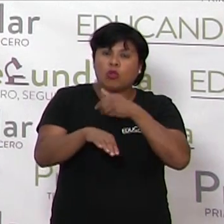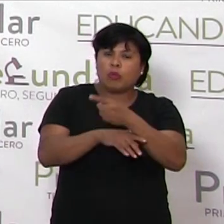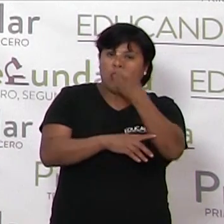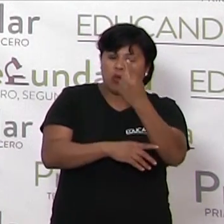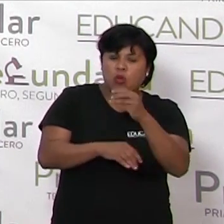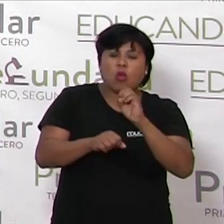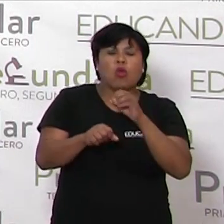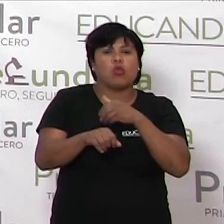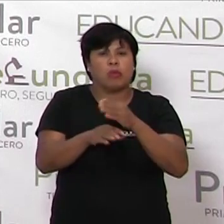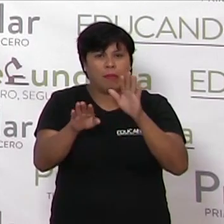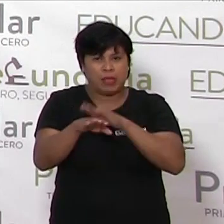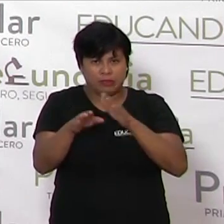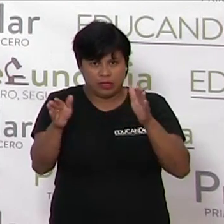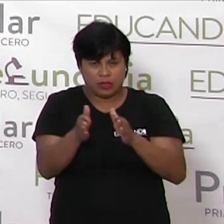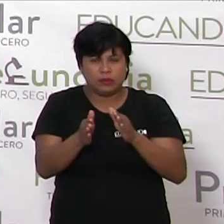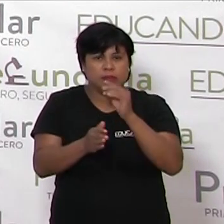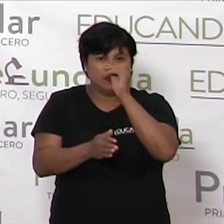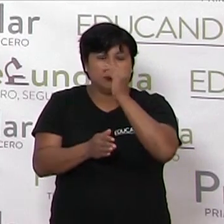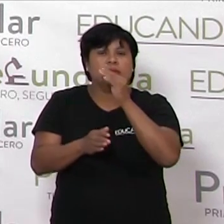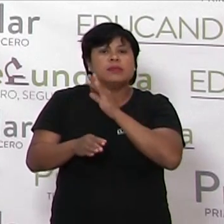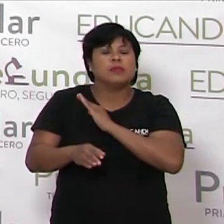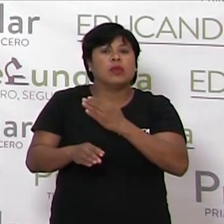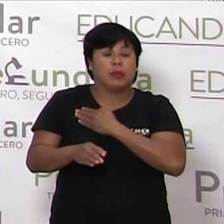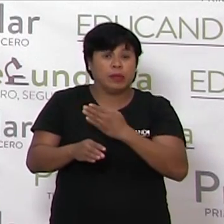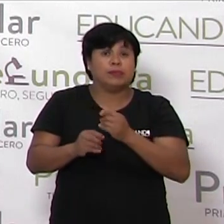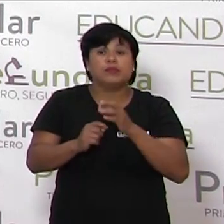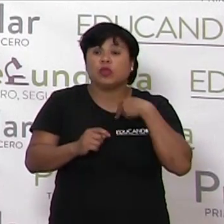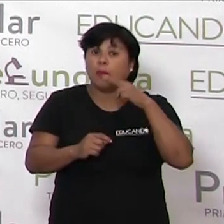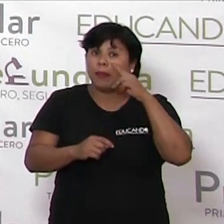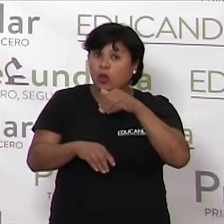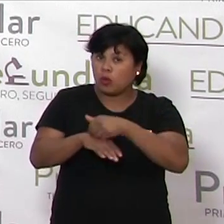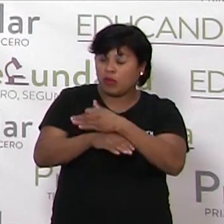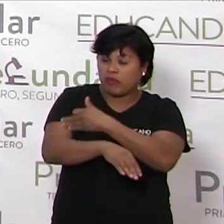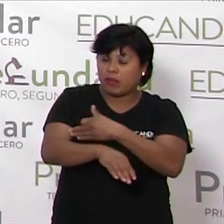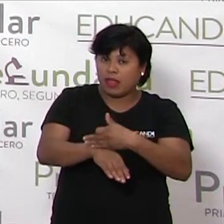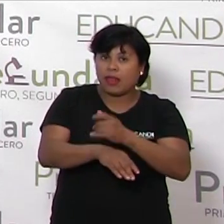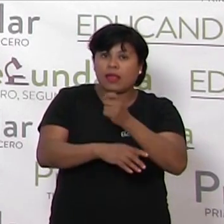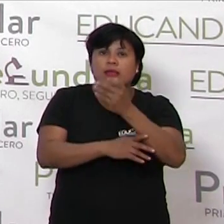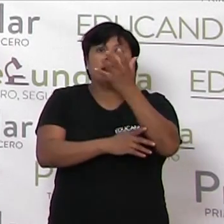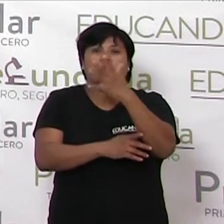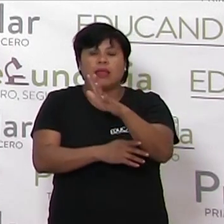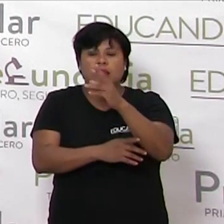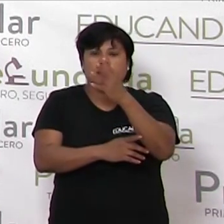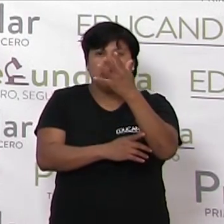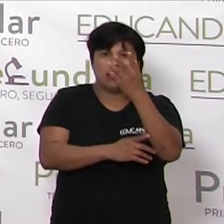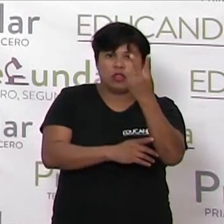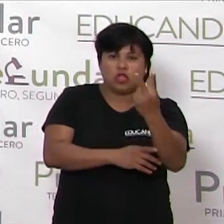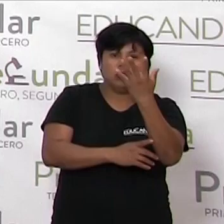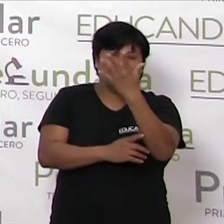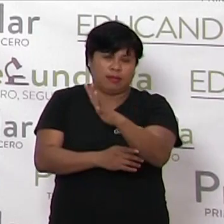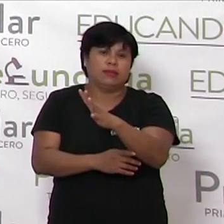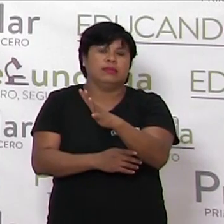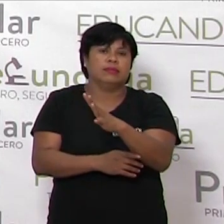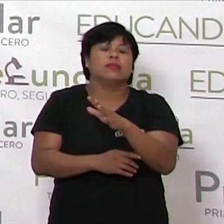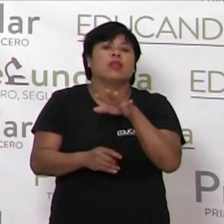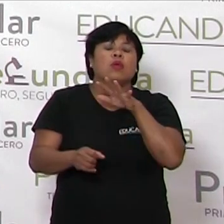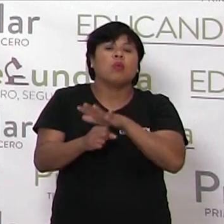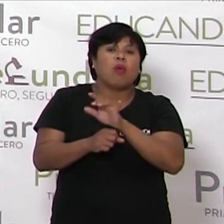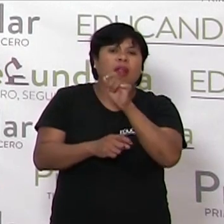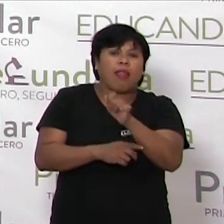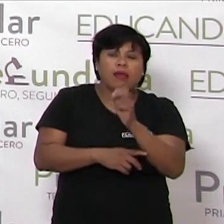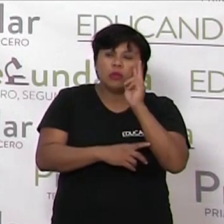o los números más pequeños. Bueno, yo estoy estableciendo esto, reconozco un número familiar que es 10 y 2. Ahora voy a ver cuál